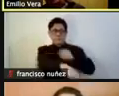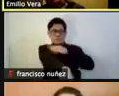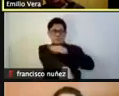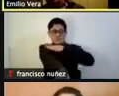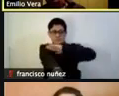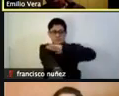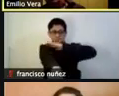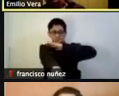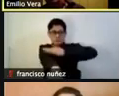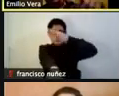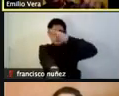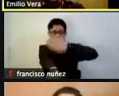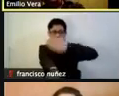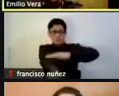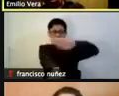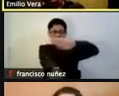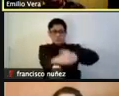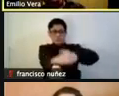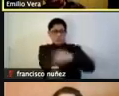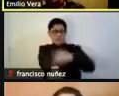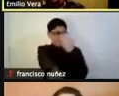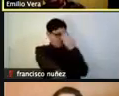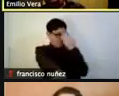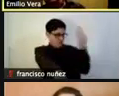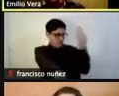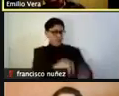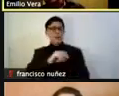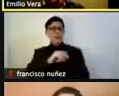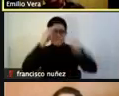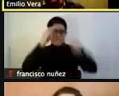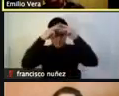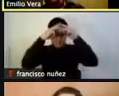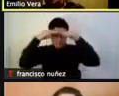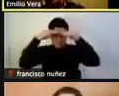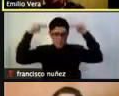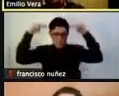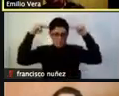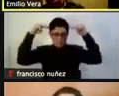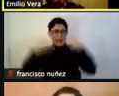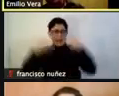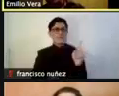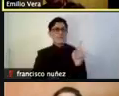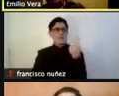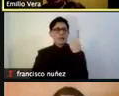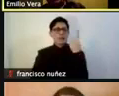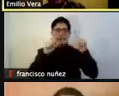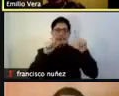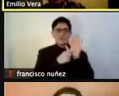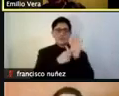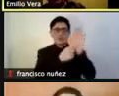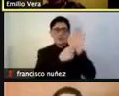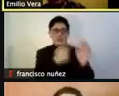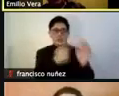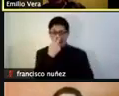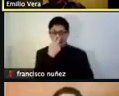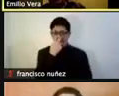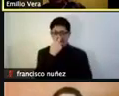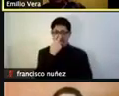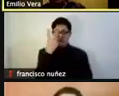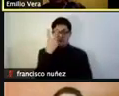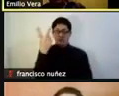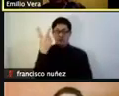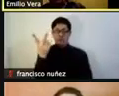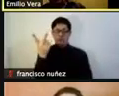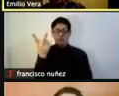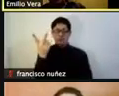provienen todos estos datos y se hicieron estas primeras imágenes que yo les digo. Aquí les voy a mostrar un perfil a lo largo y